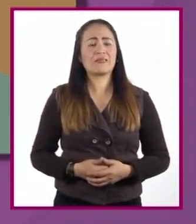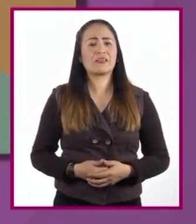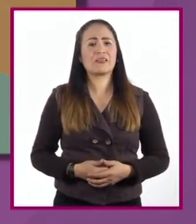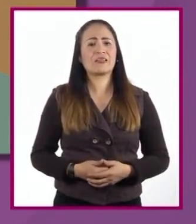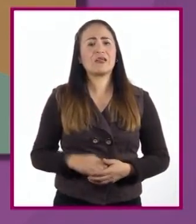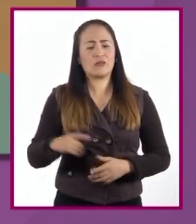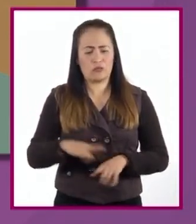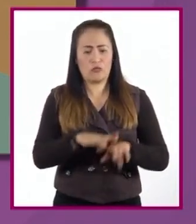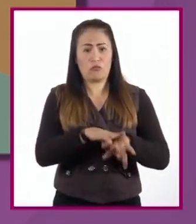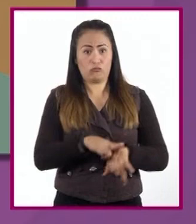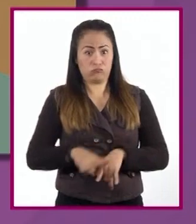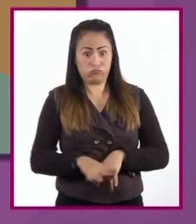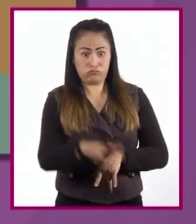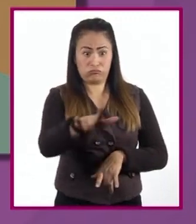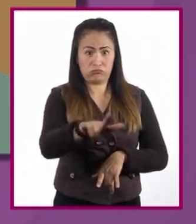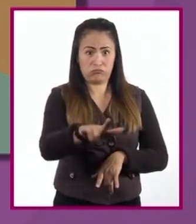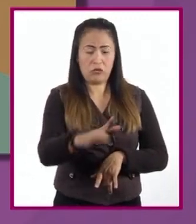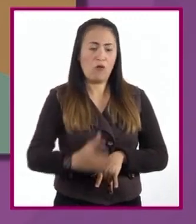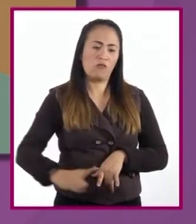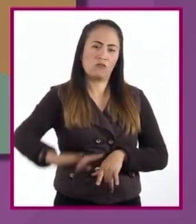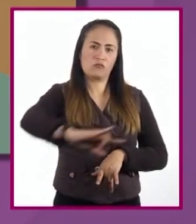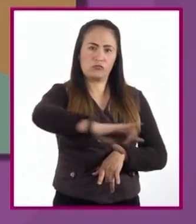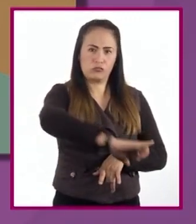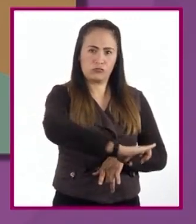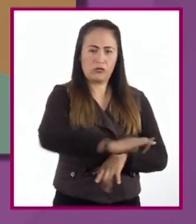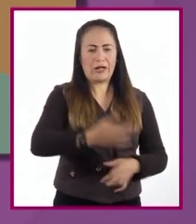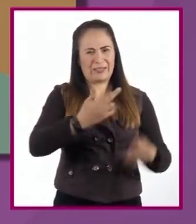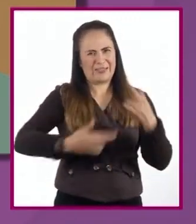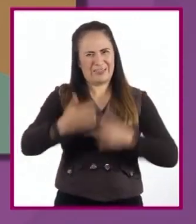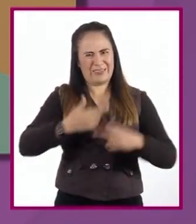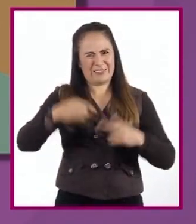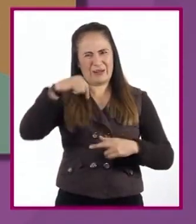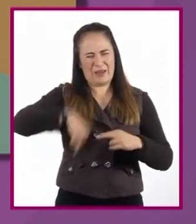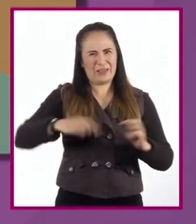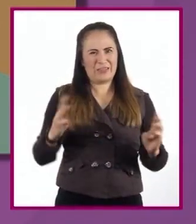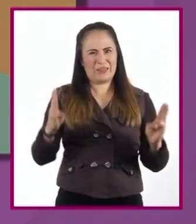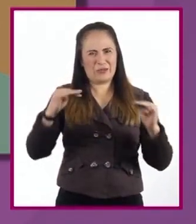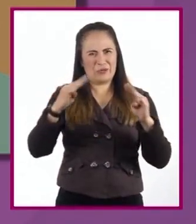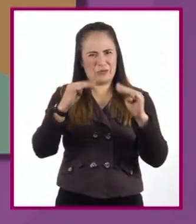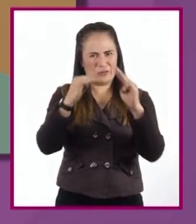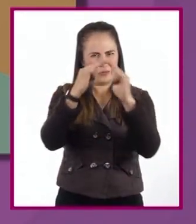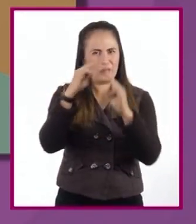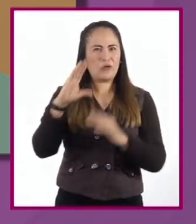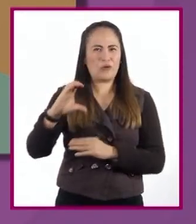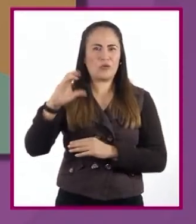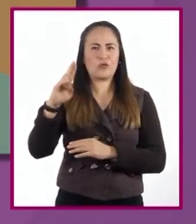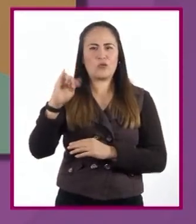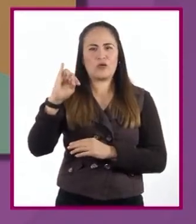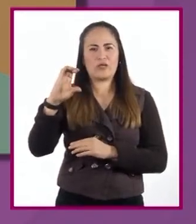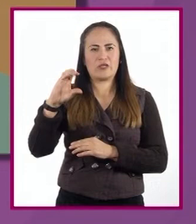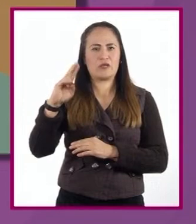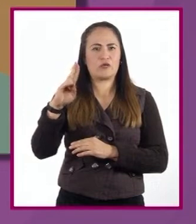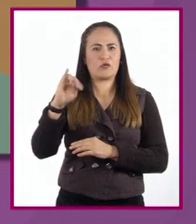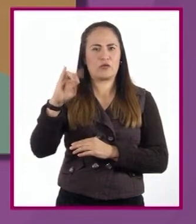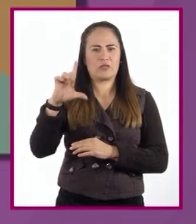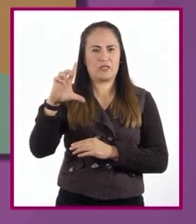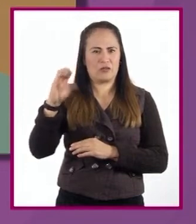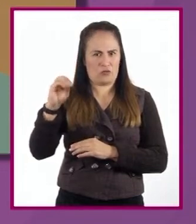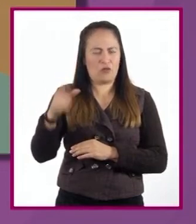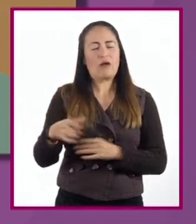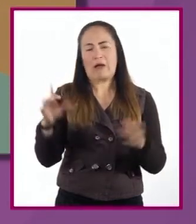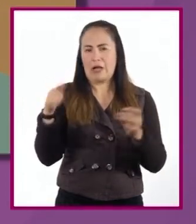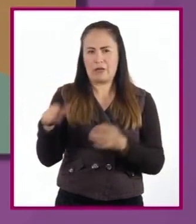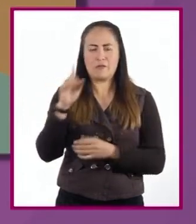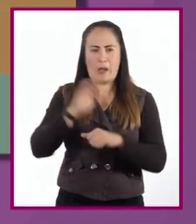la lateral y regresarme a la zona arqueológica de Cuicuilco. Y pues ya le tuve que explicar a mi amiga